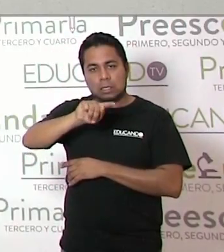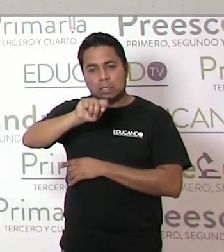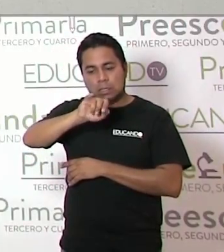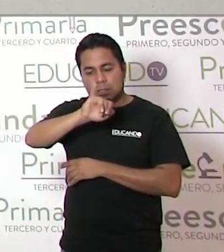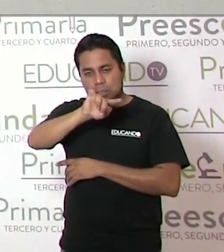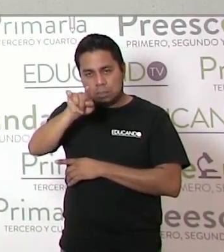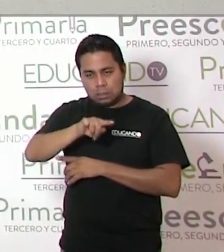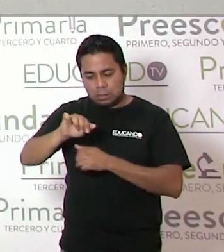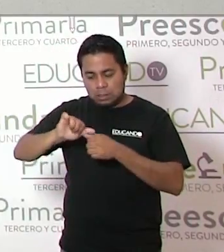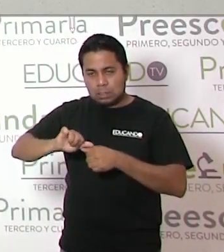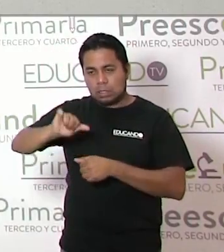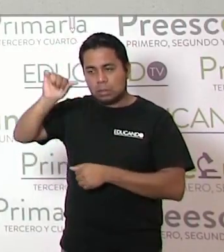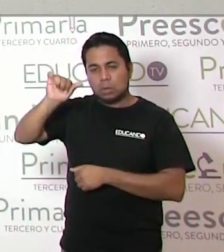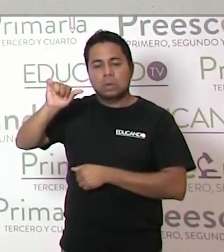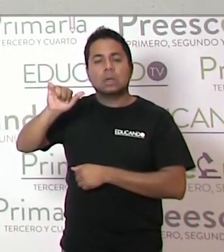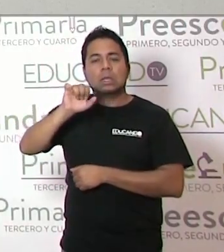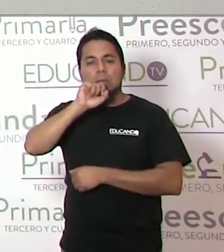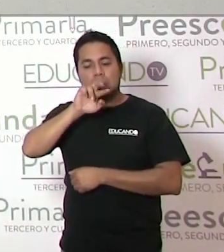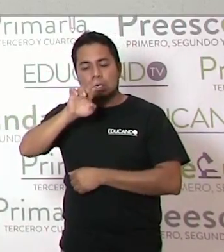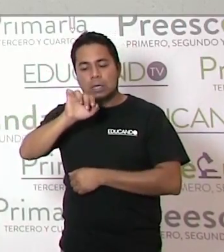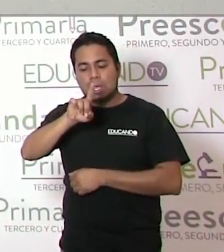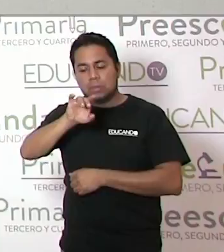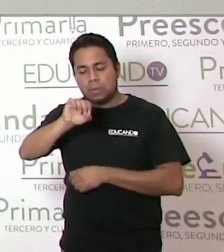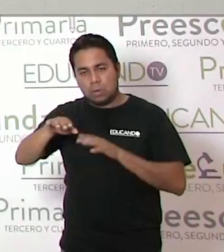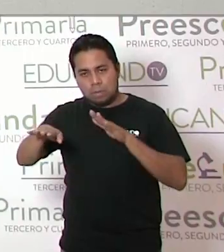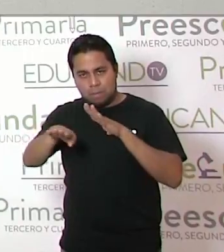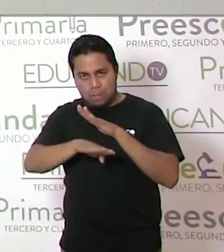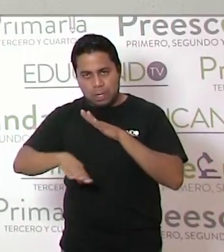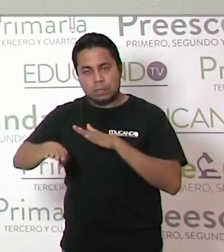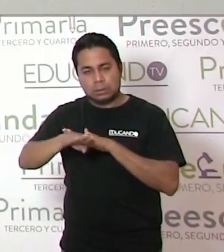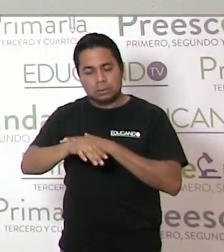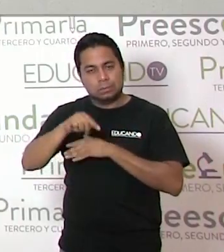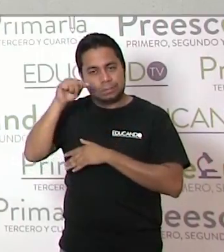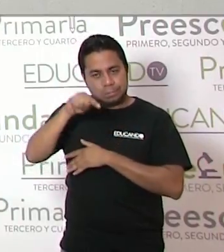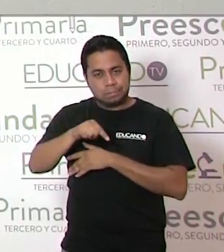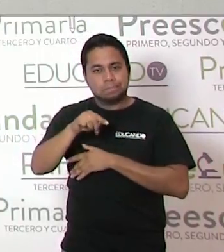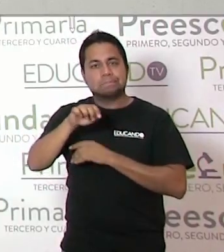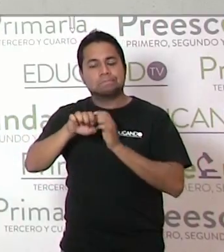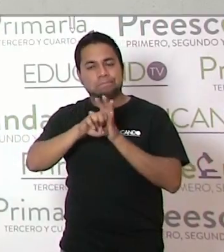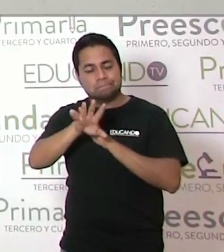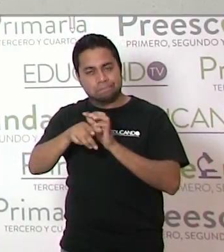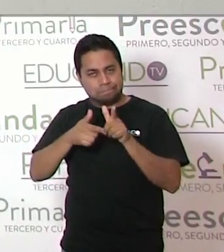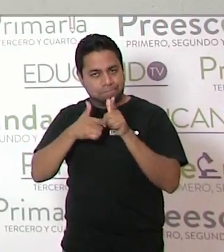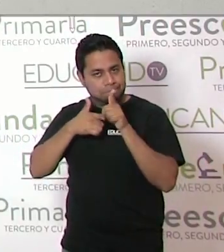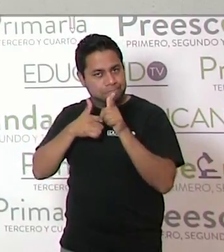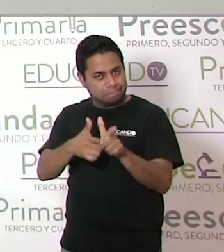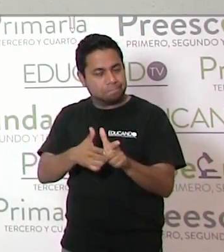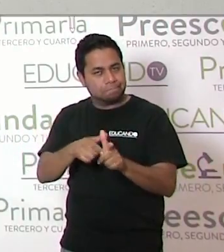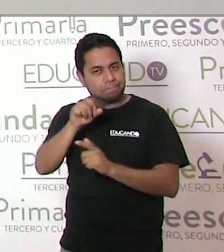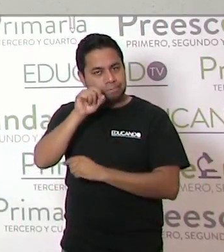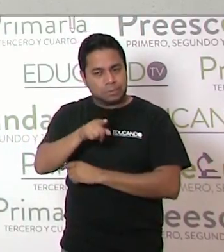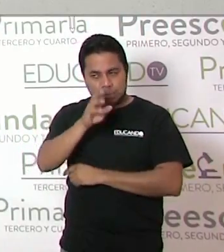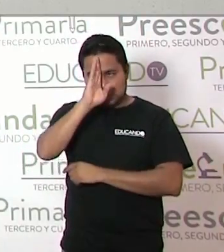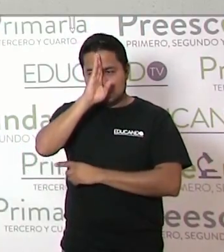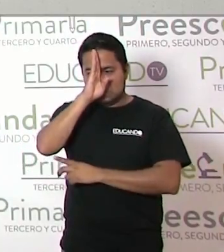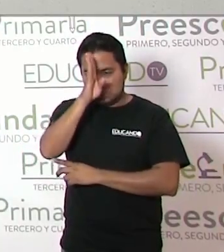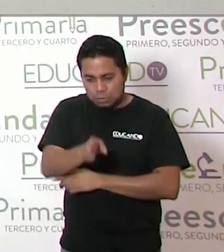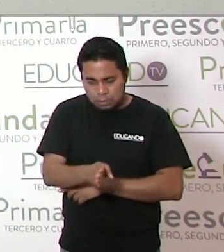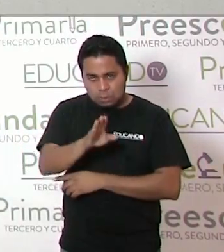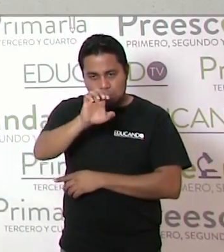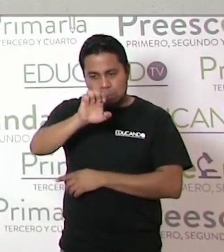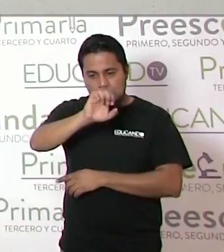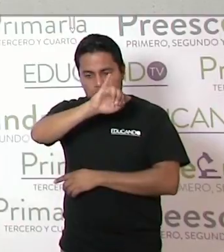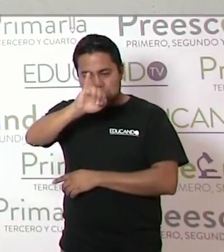la base. ¿Sí? Aquí, este sigue siendo el eje.